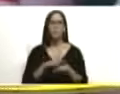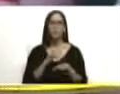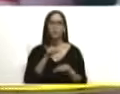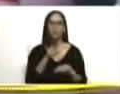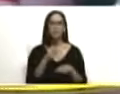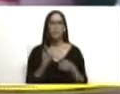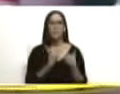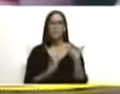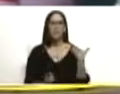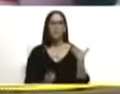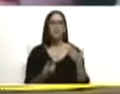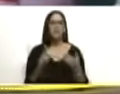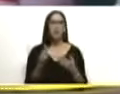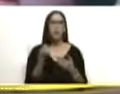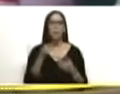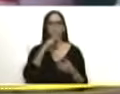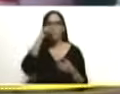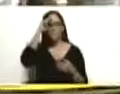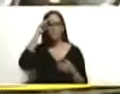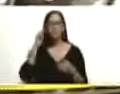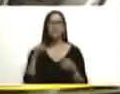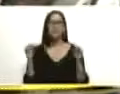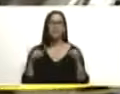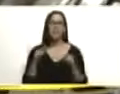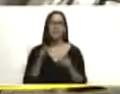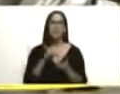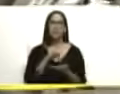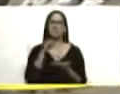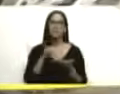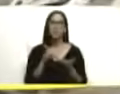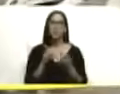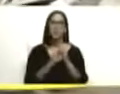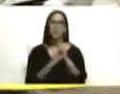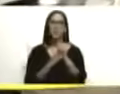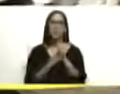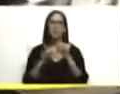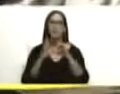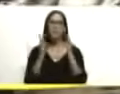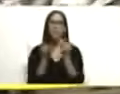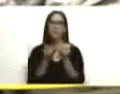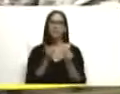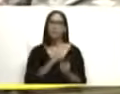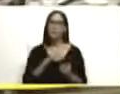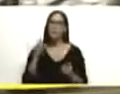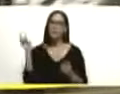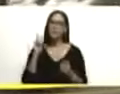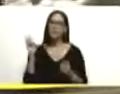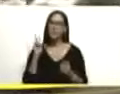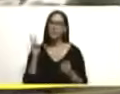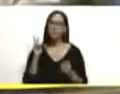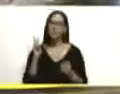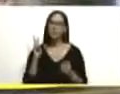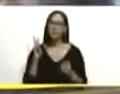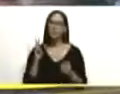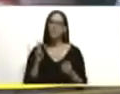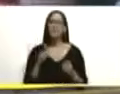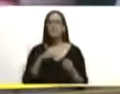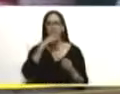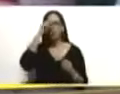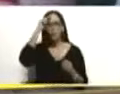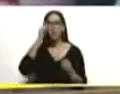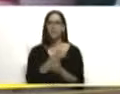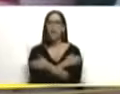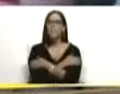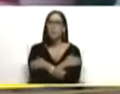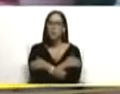sido un presidente como padre de esta gran nación, como líder de esta gran familia que somos los venezolanos y las venezolanas, de esos padres